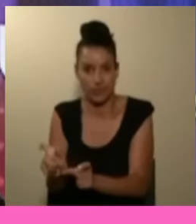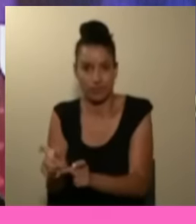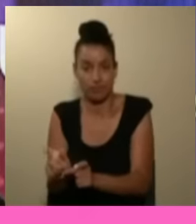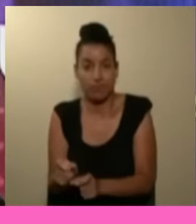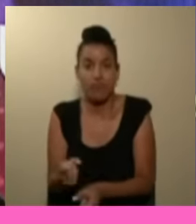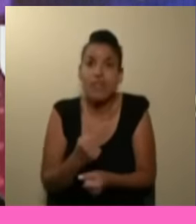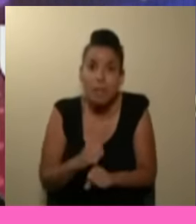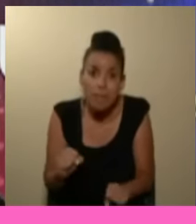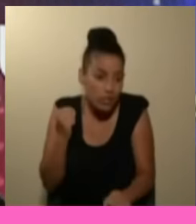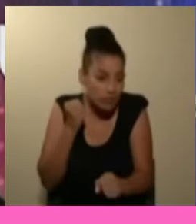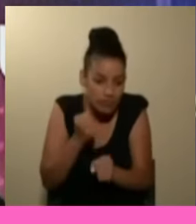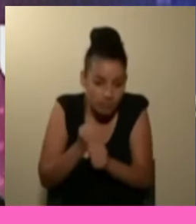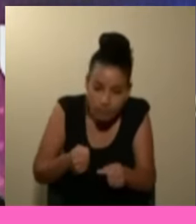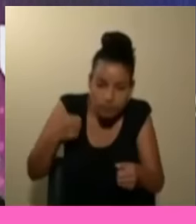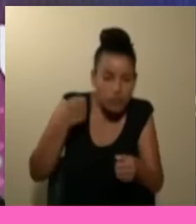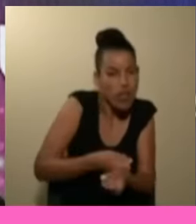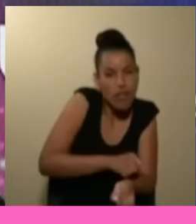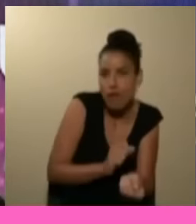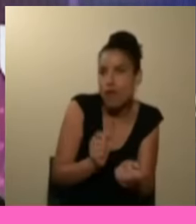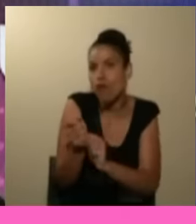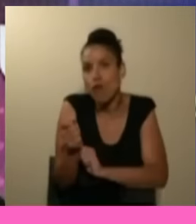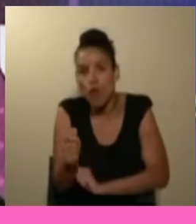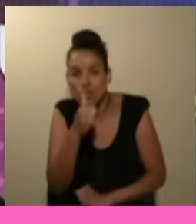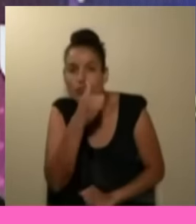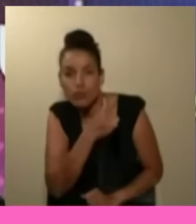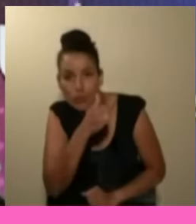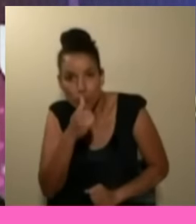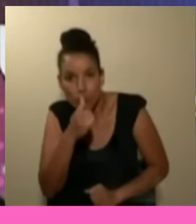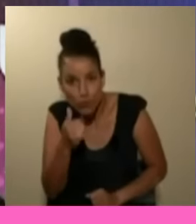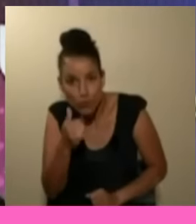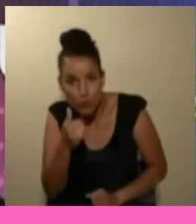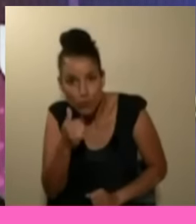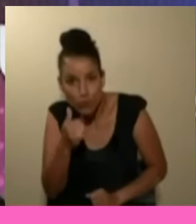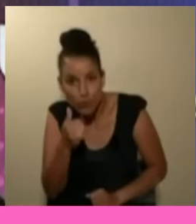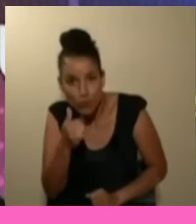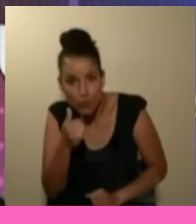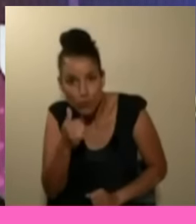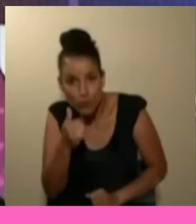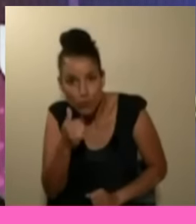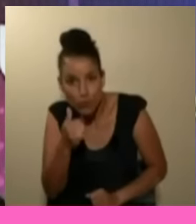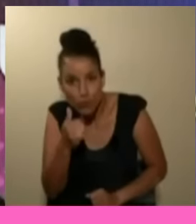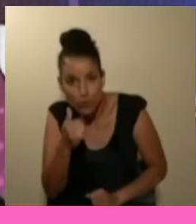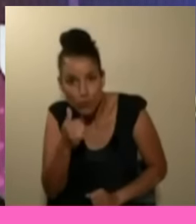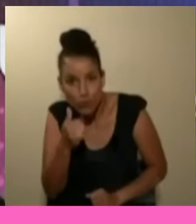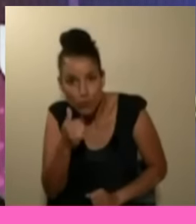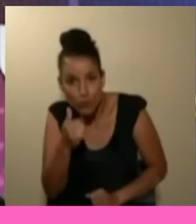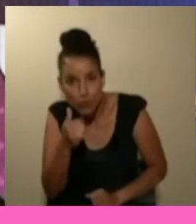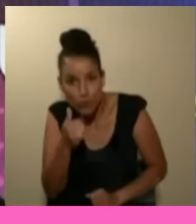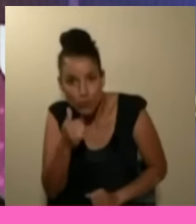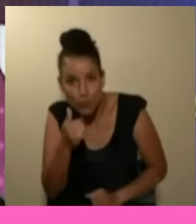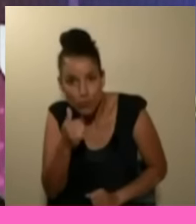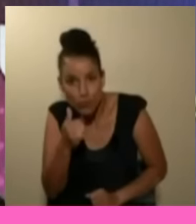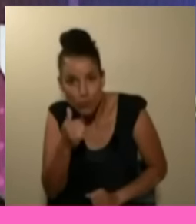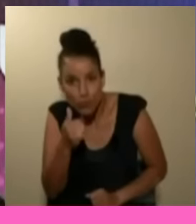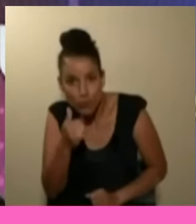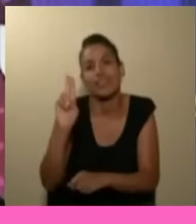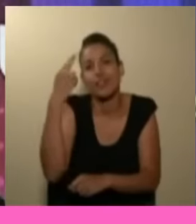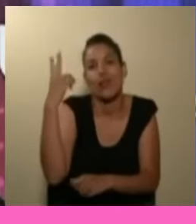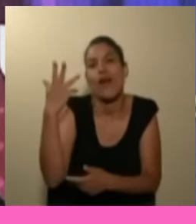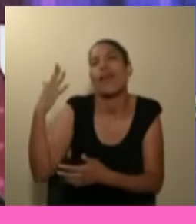construir soluciones efectivas, sin demagogias. La crisis de seguridad en el país viene acumulada desde